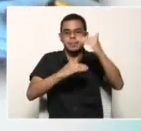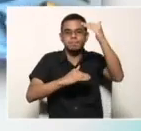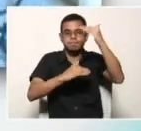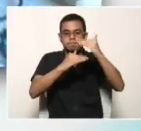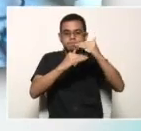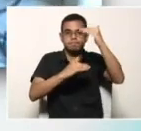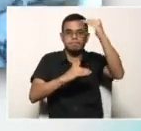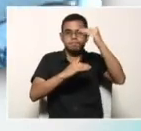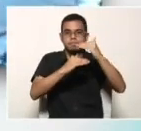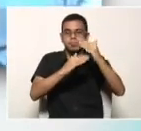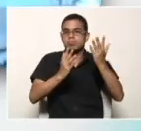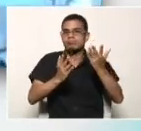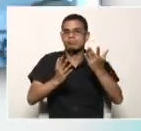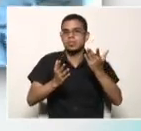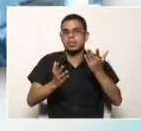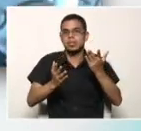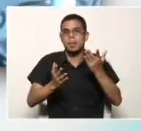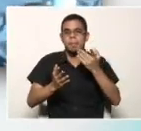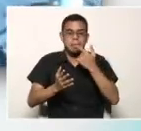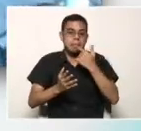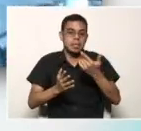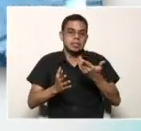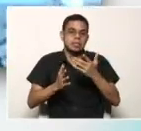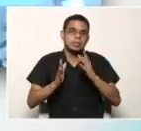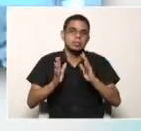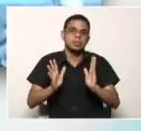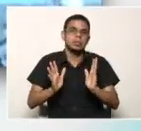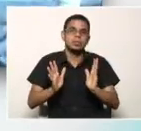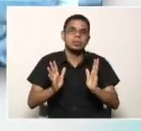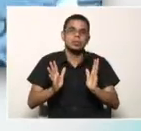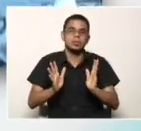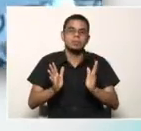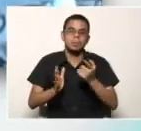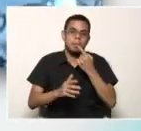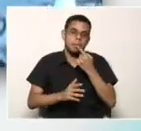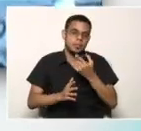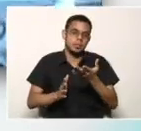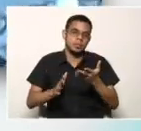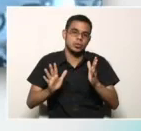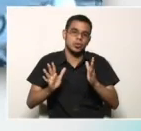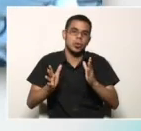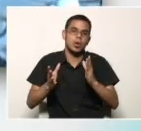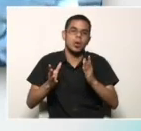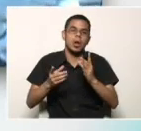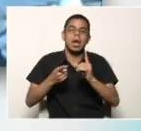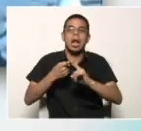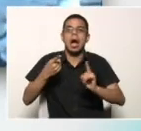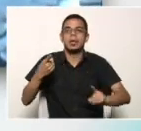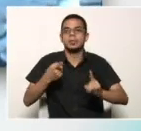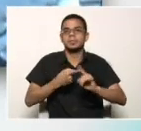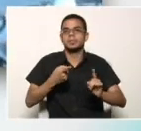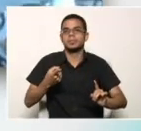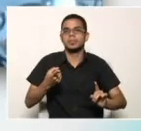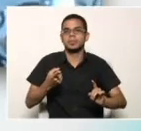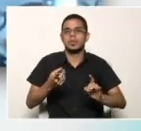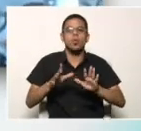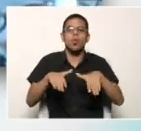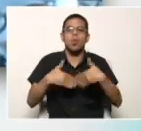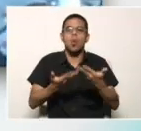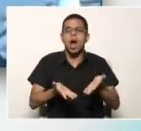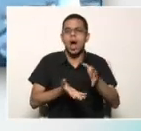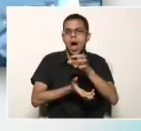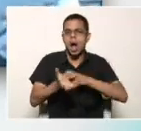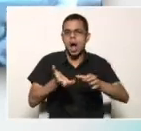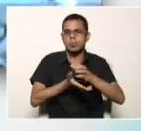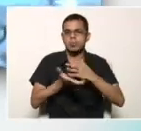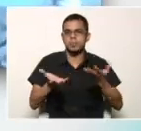hace saber por el giro y el movimiento que tiene la placa, la plancha, ¿verdad?, qué es lo que está fallando. ¿Qué vamos